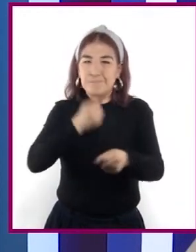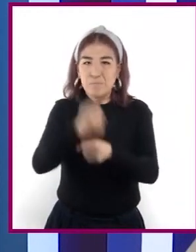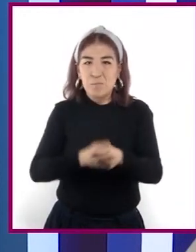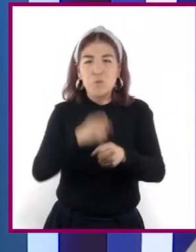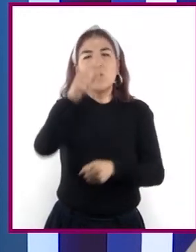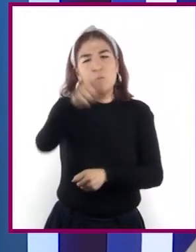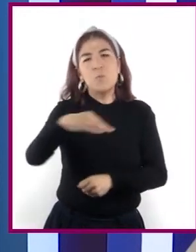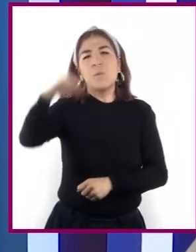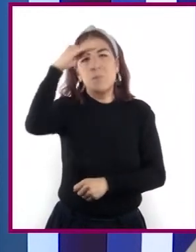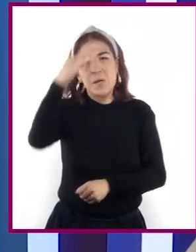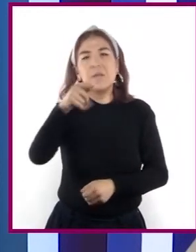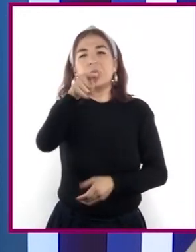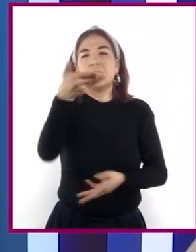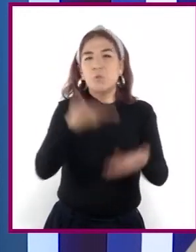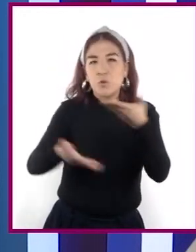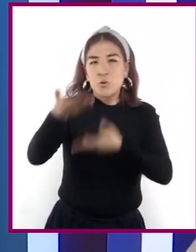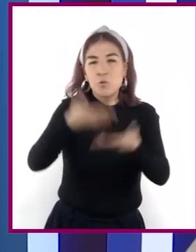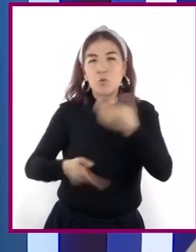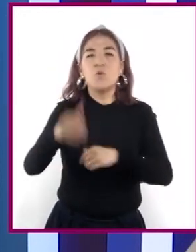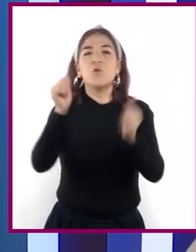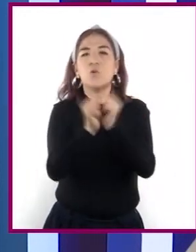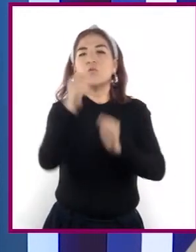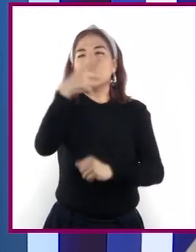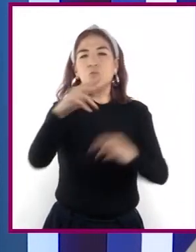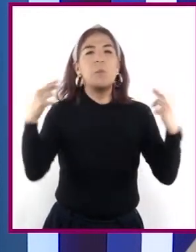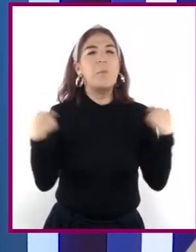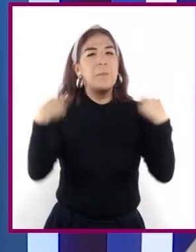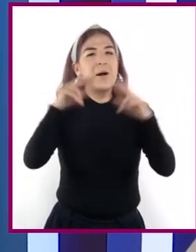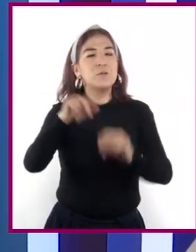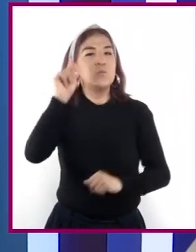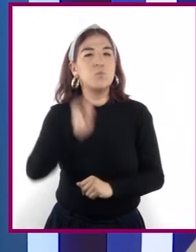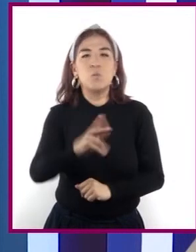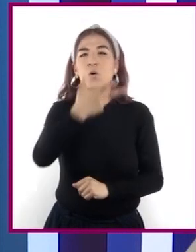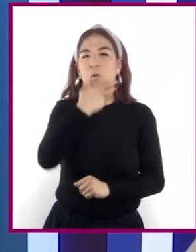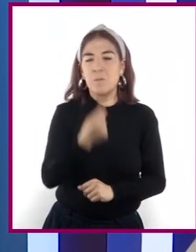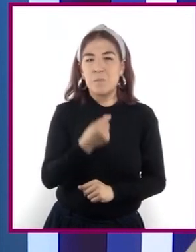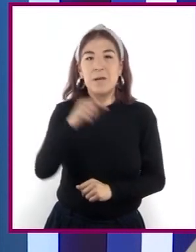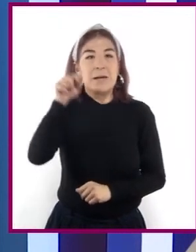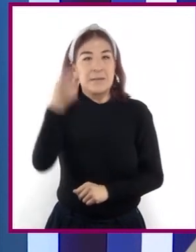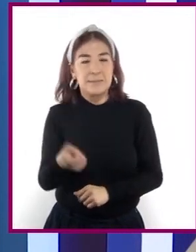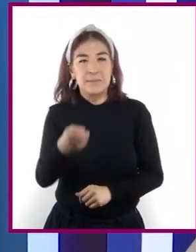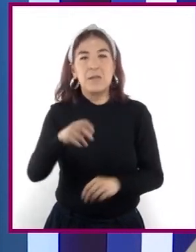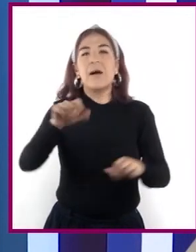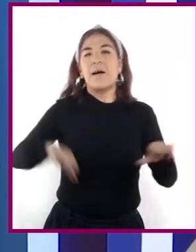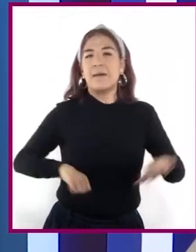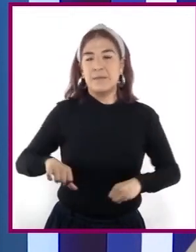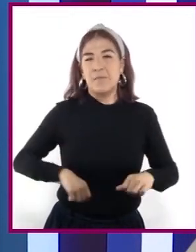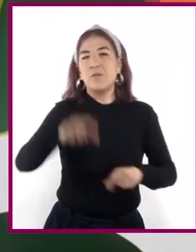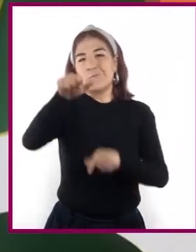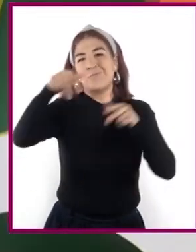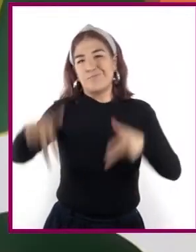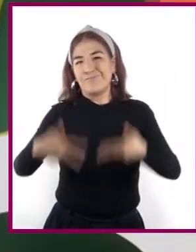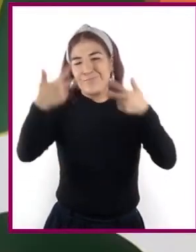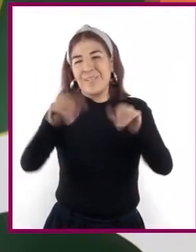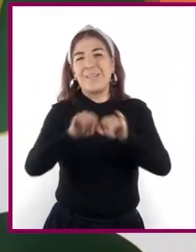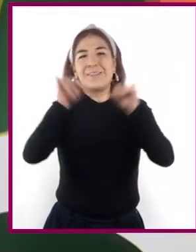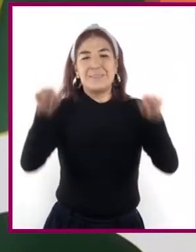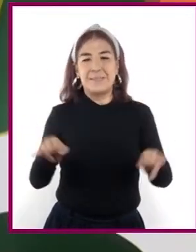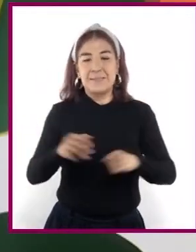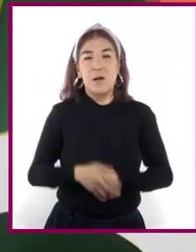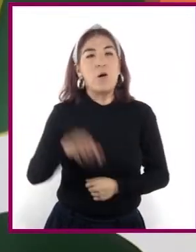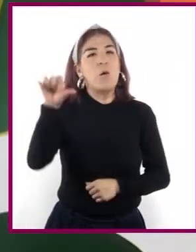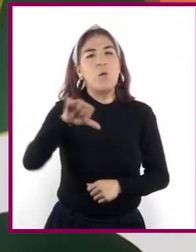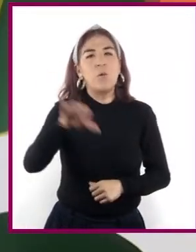sus reflexiones y sus dudas con su profesora o profesor en el trabajo que realizan a distancia. En